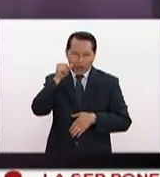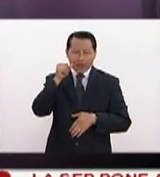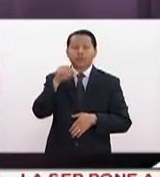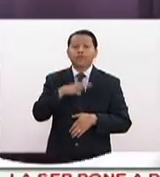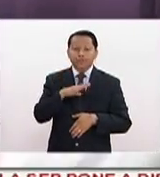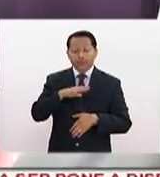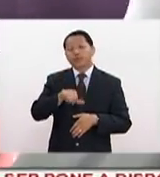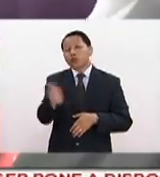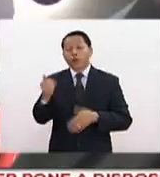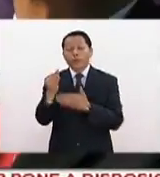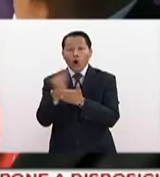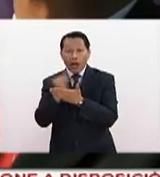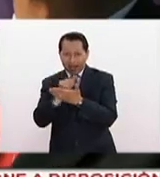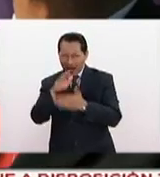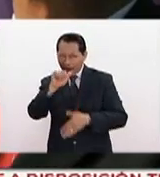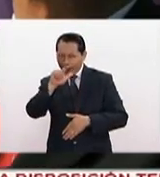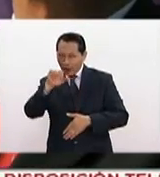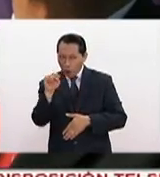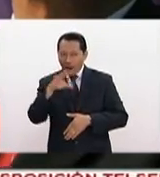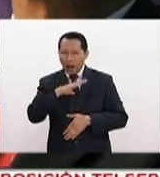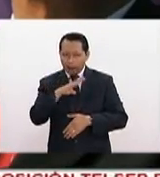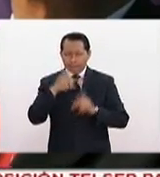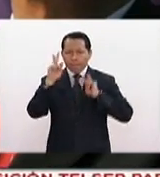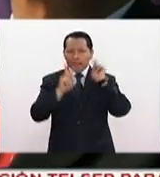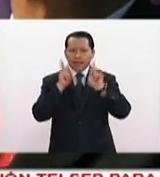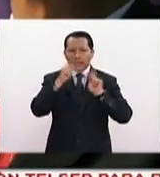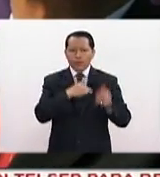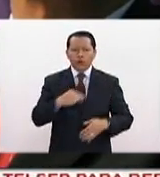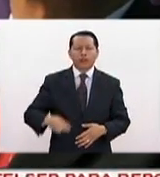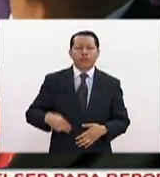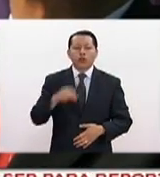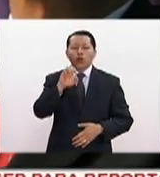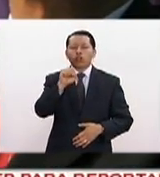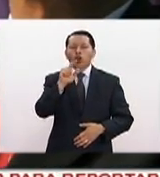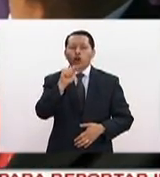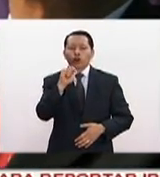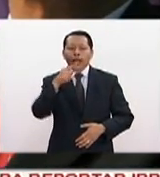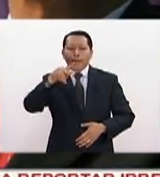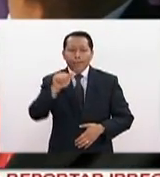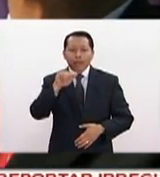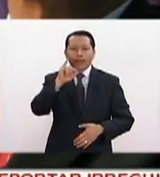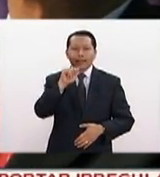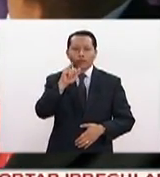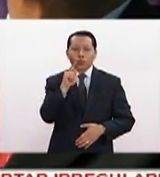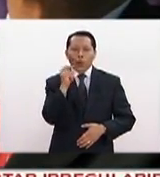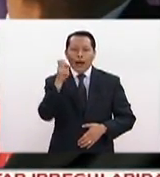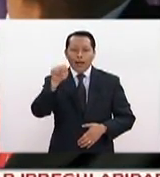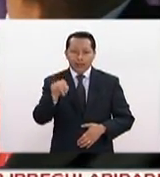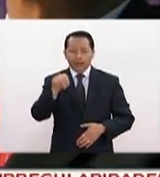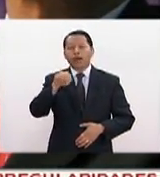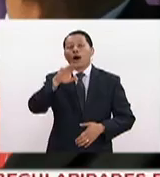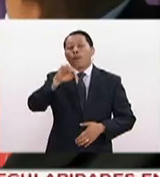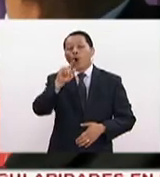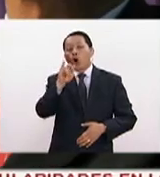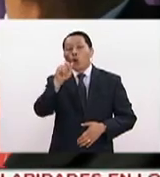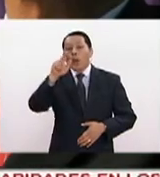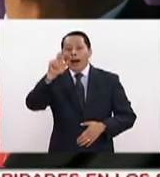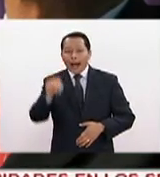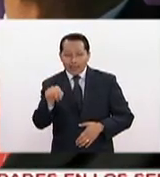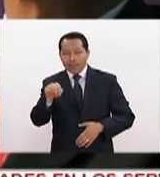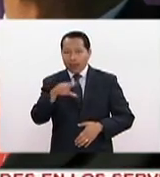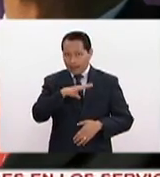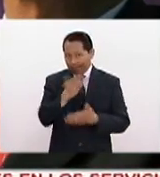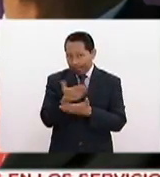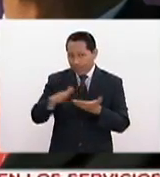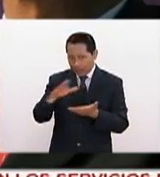precandidato de Morena, Andrés Manuel López Obrador, visitará los municipios de Soteapan, Ixtuatlán y Moloacán. Por su